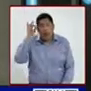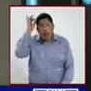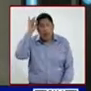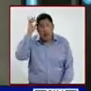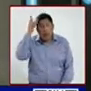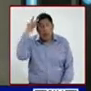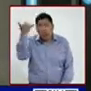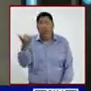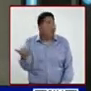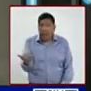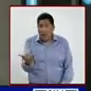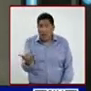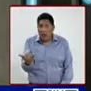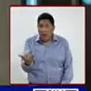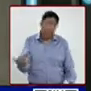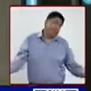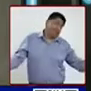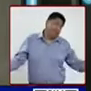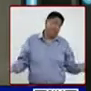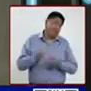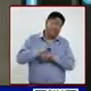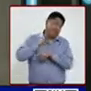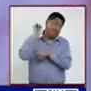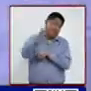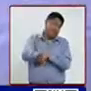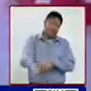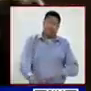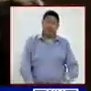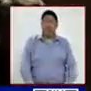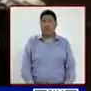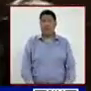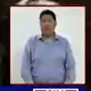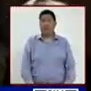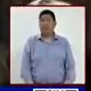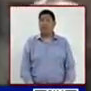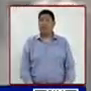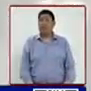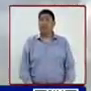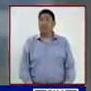qué se produjo este enfrentamiento? Aquí le contamos.